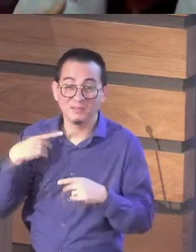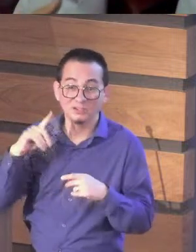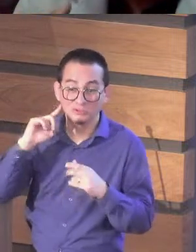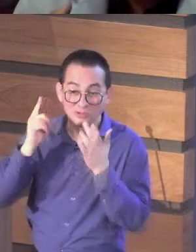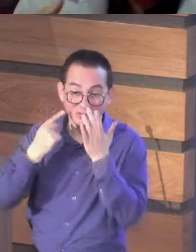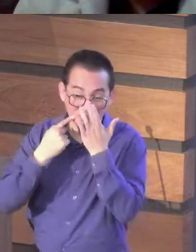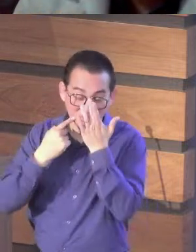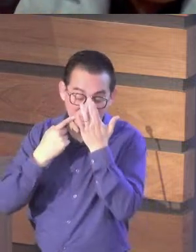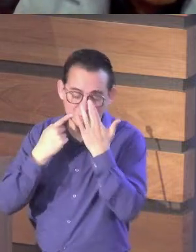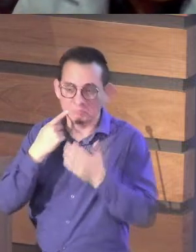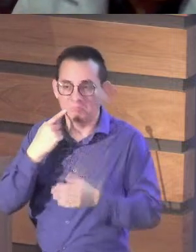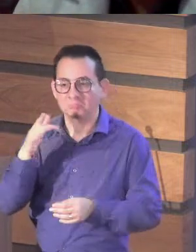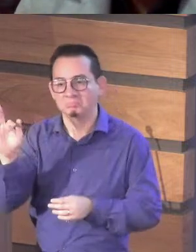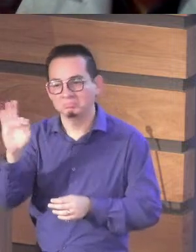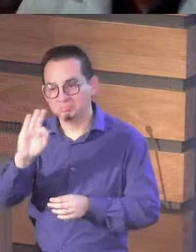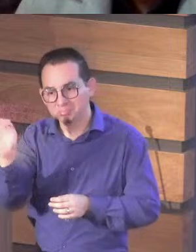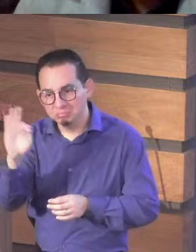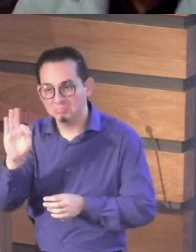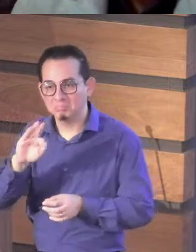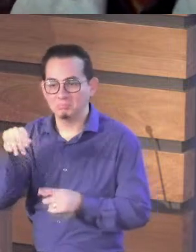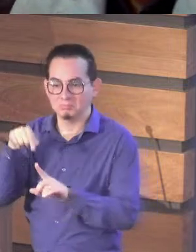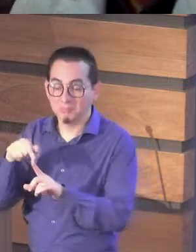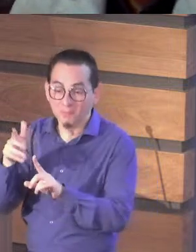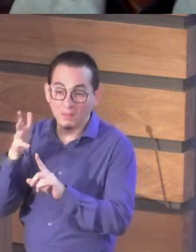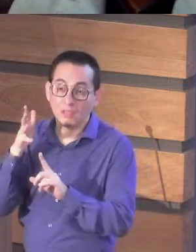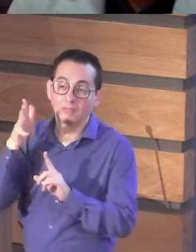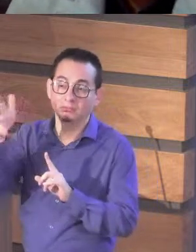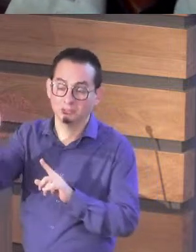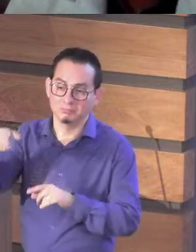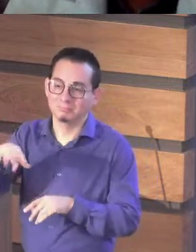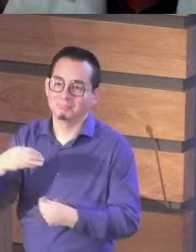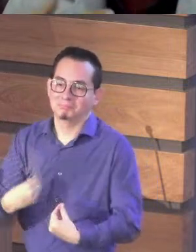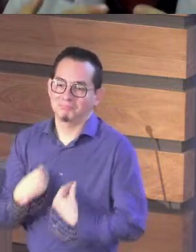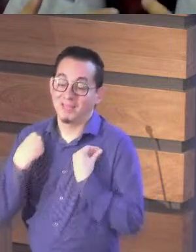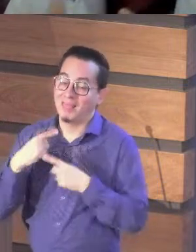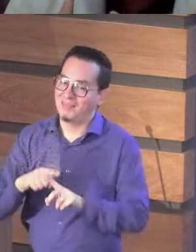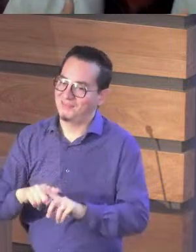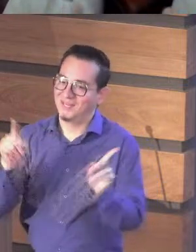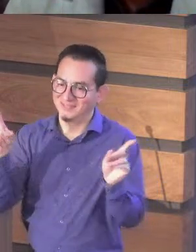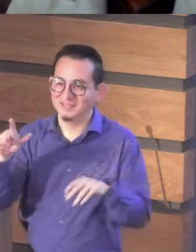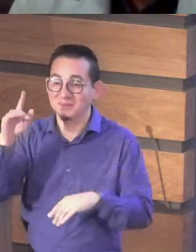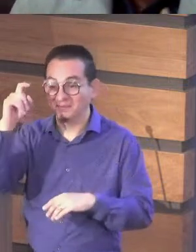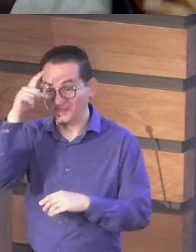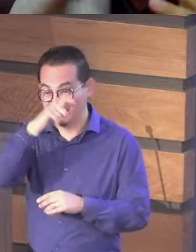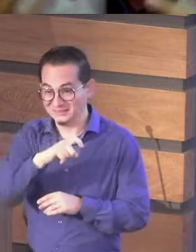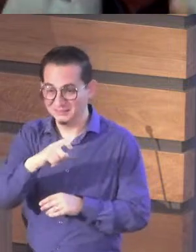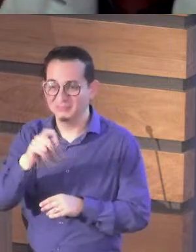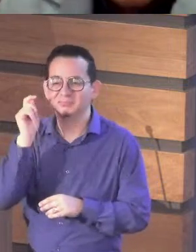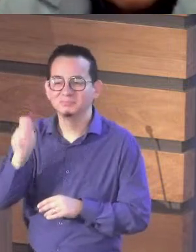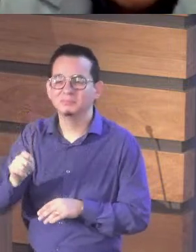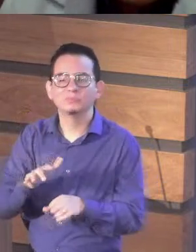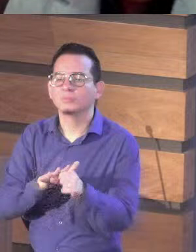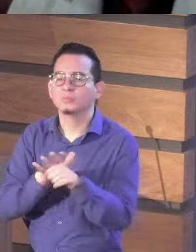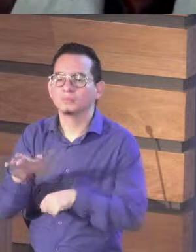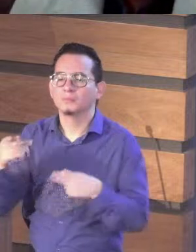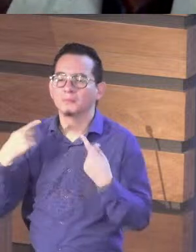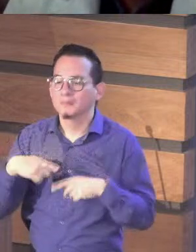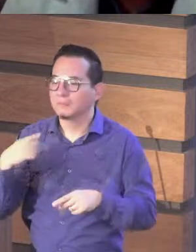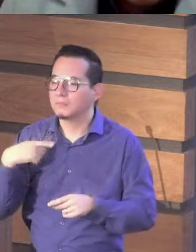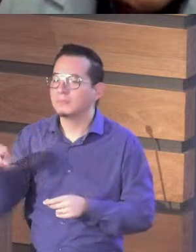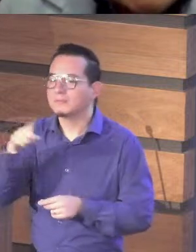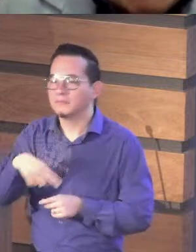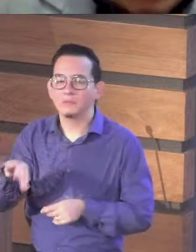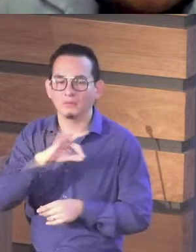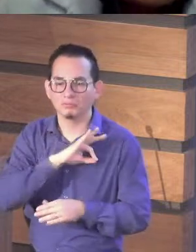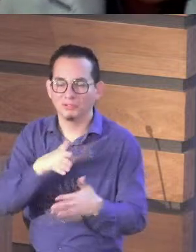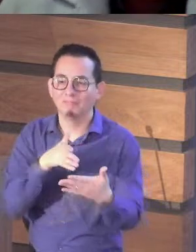una vida un poco más compleja, por así decirlo, no solo por el hecho de no poderse valer, sino que no puede comunicarse,